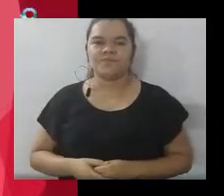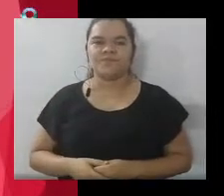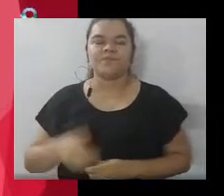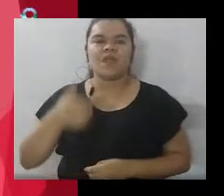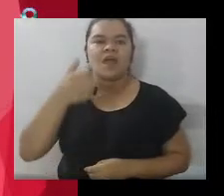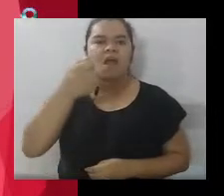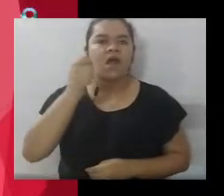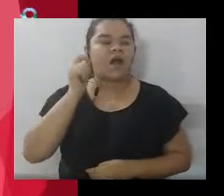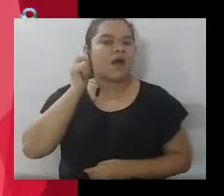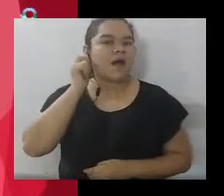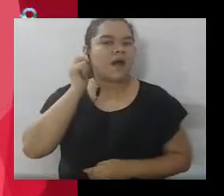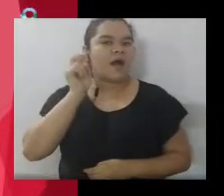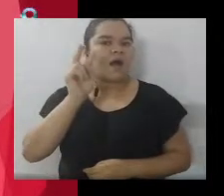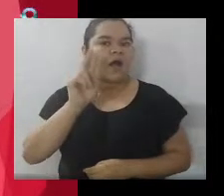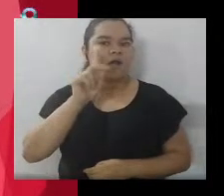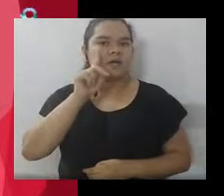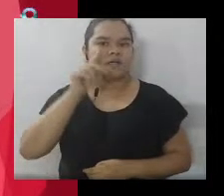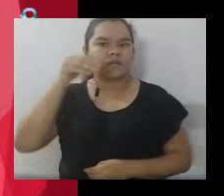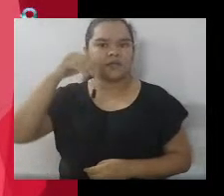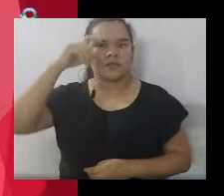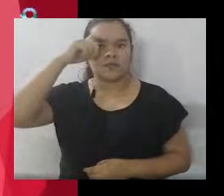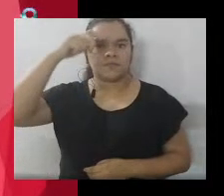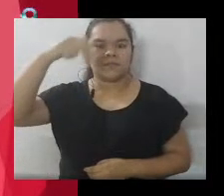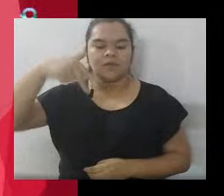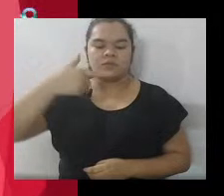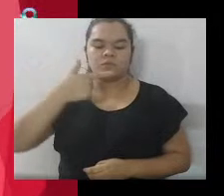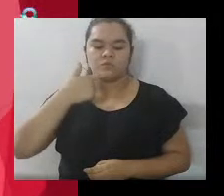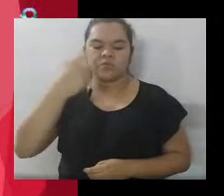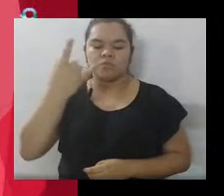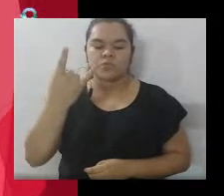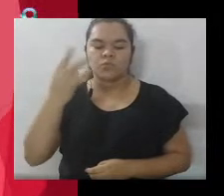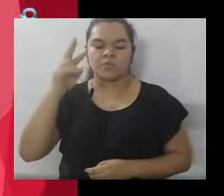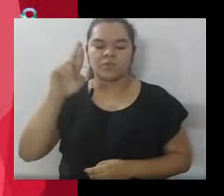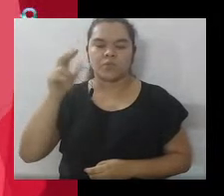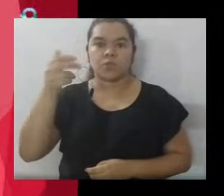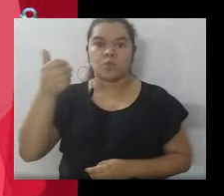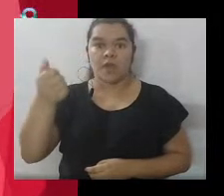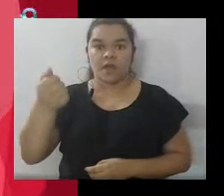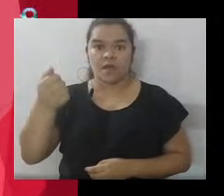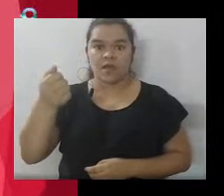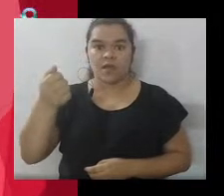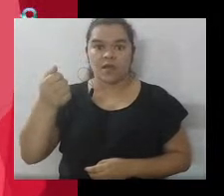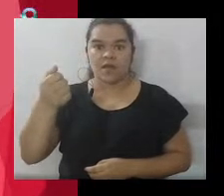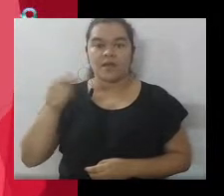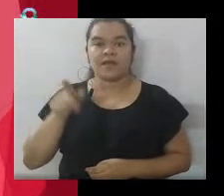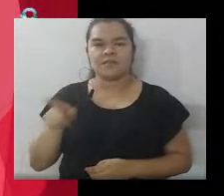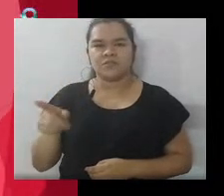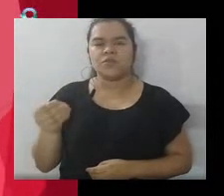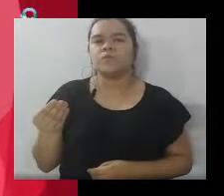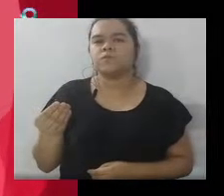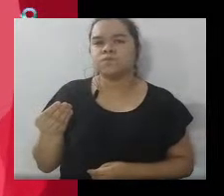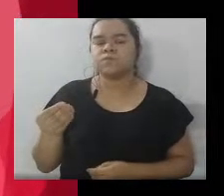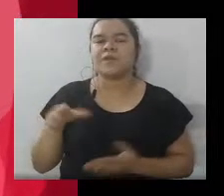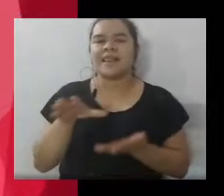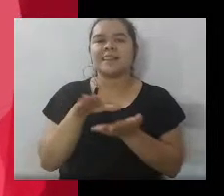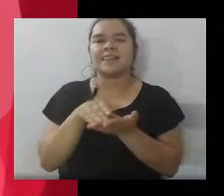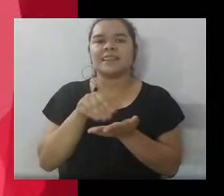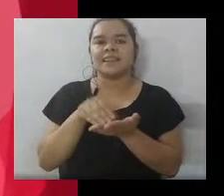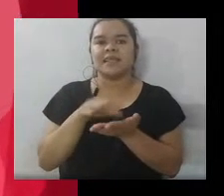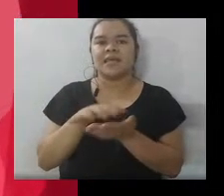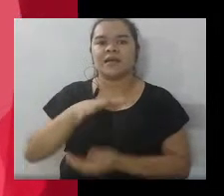La agrimensura, la ingeniería en agrimensura, es la disciplina que ubica, delimita